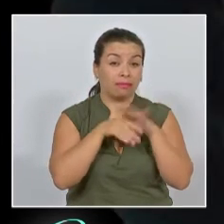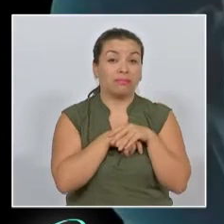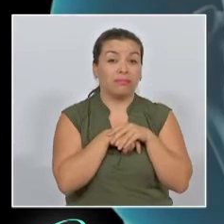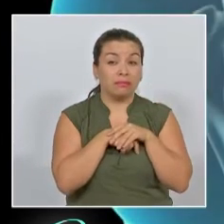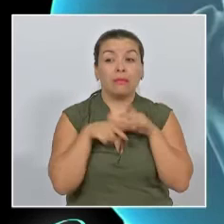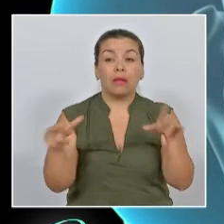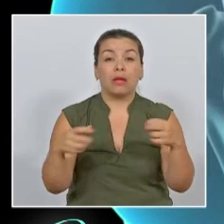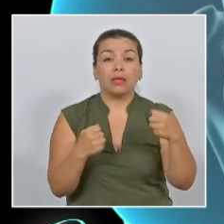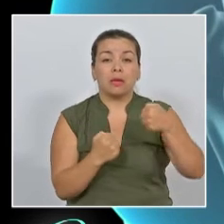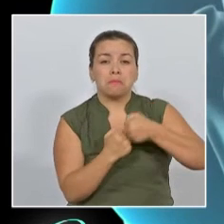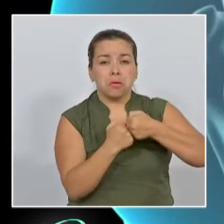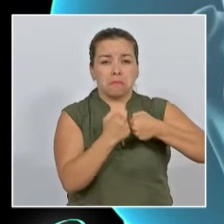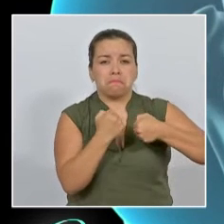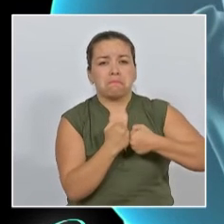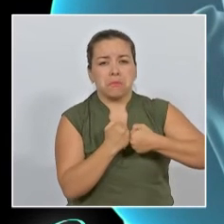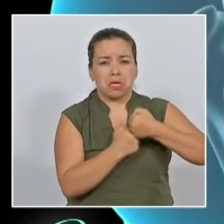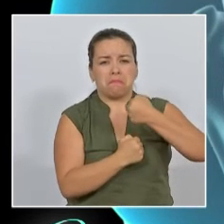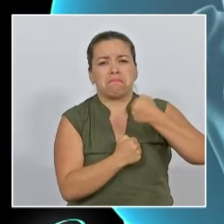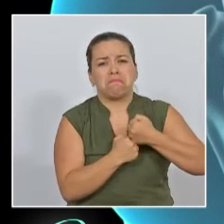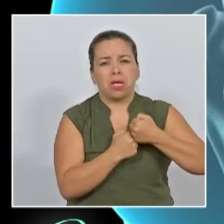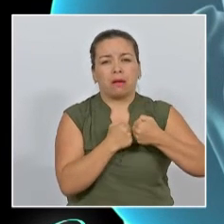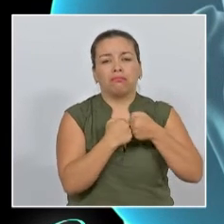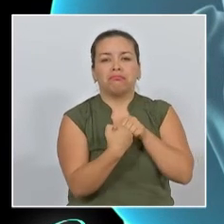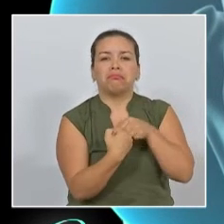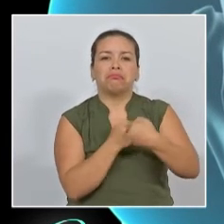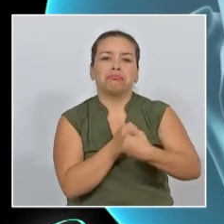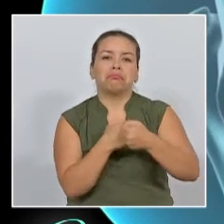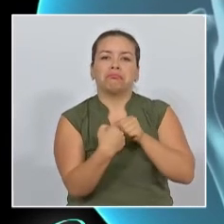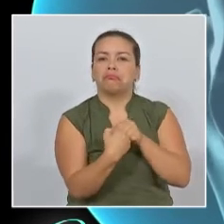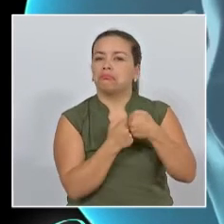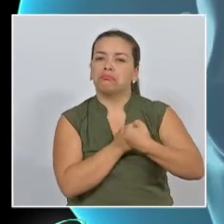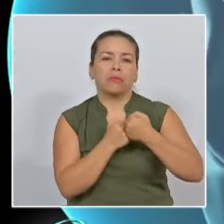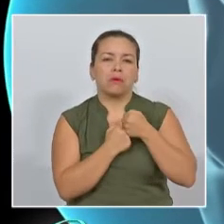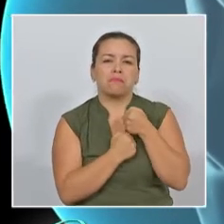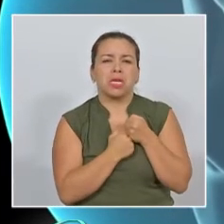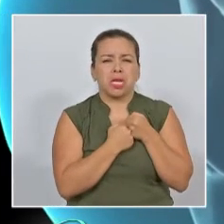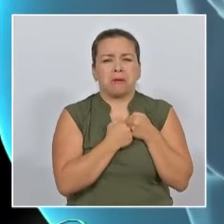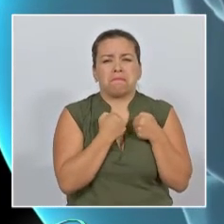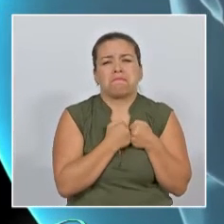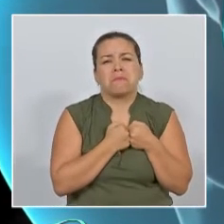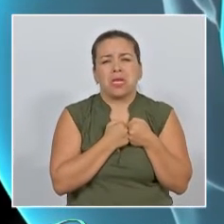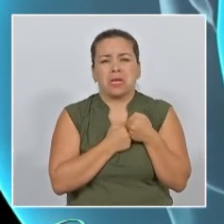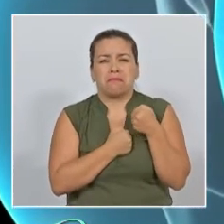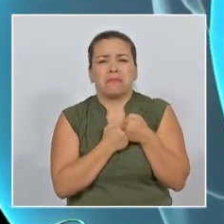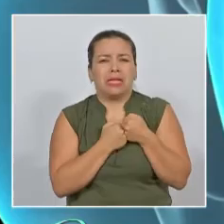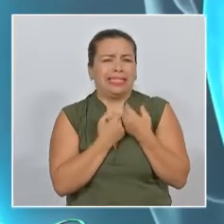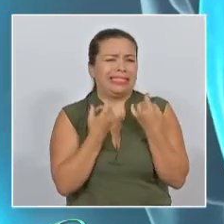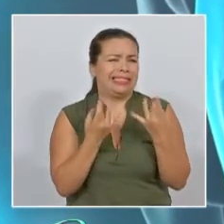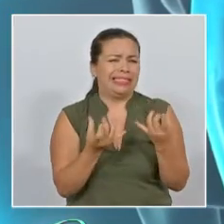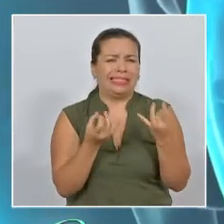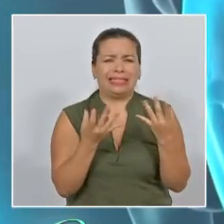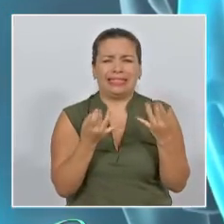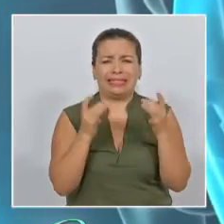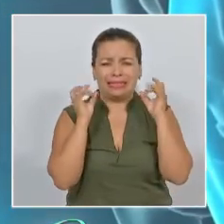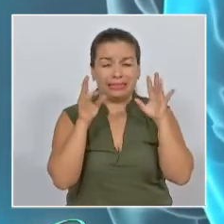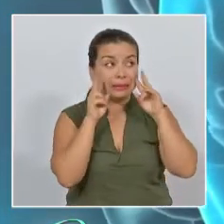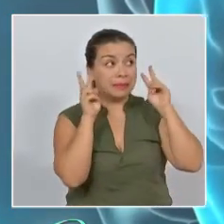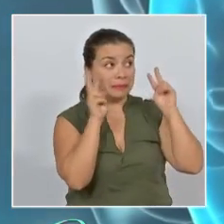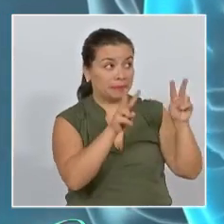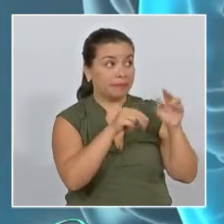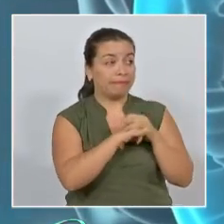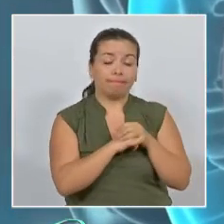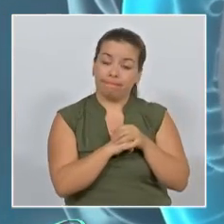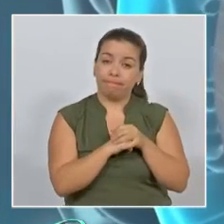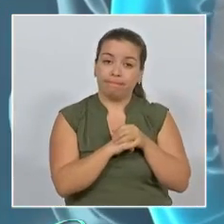hueso está chocando contra el otro hueso, ya no está esa almohadillita que es el cartílago, como lo ven ustedes ahí en pantalla.